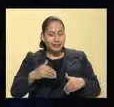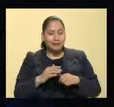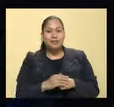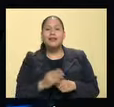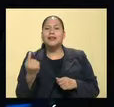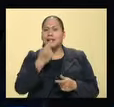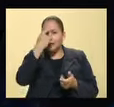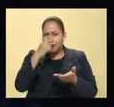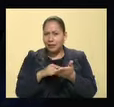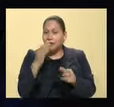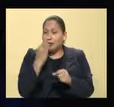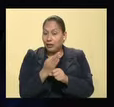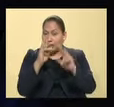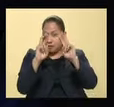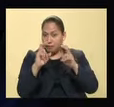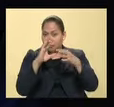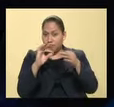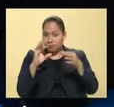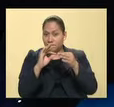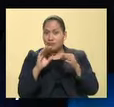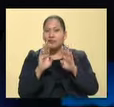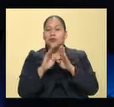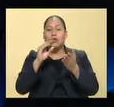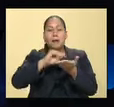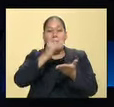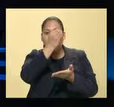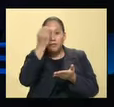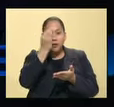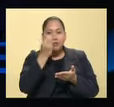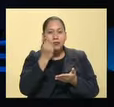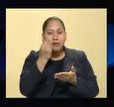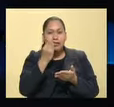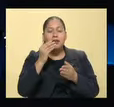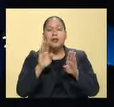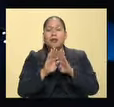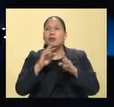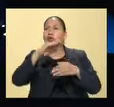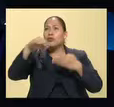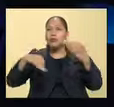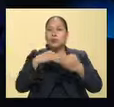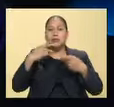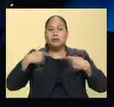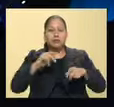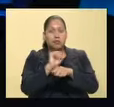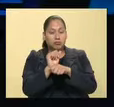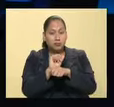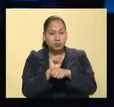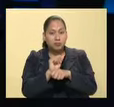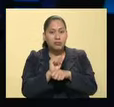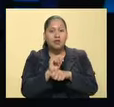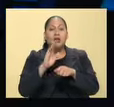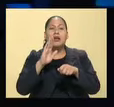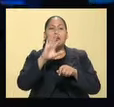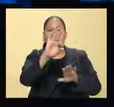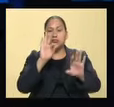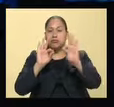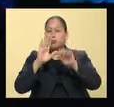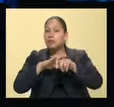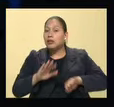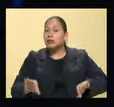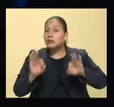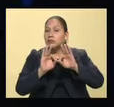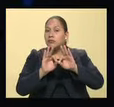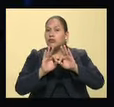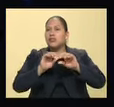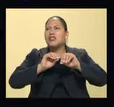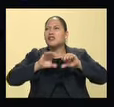qué creen? Vamos a hablar ahora de los maquillajes de todos los actores, los más importantes del